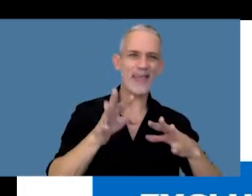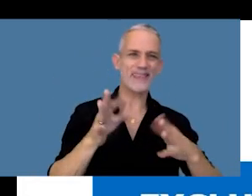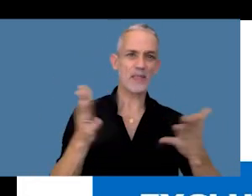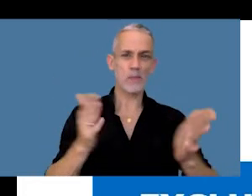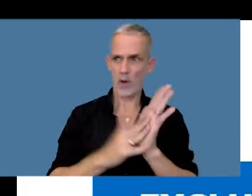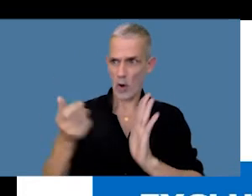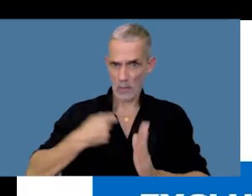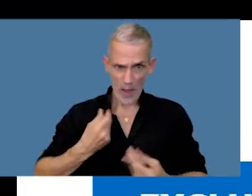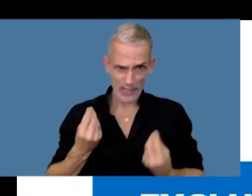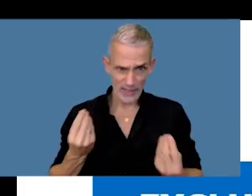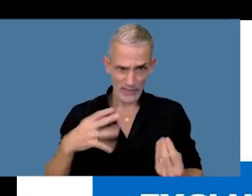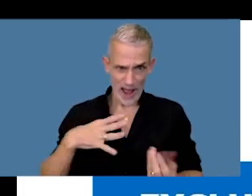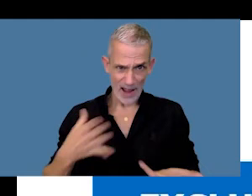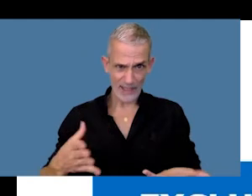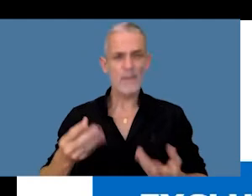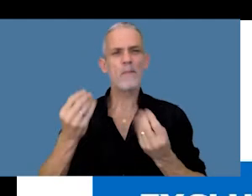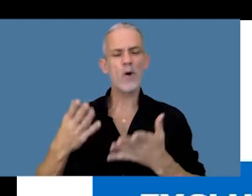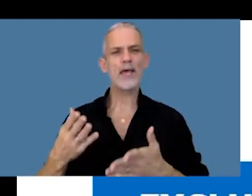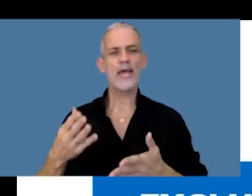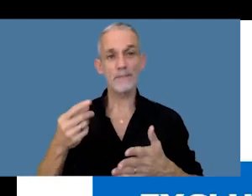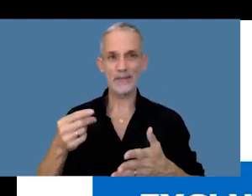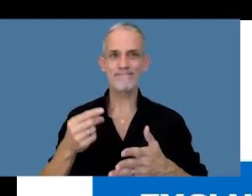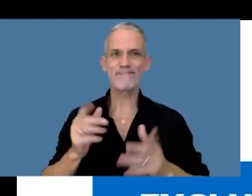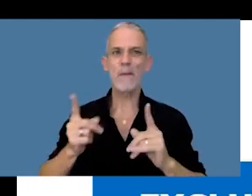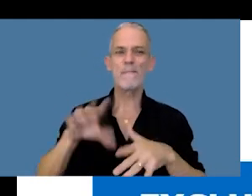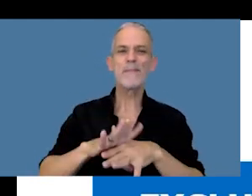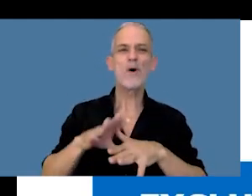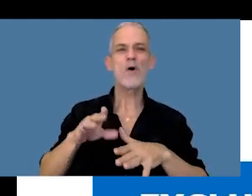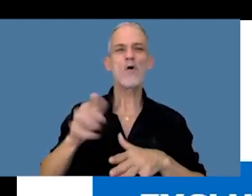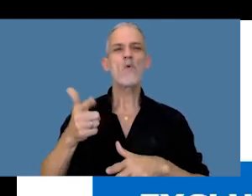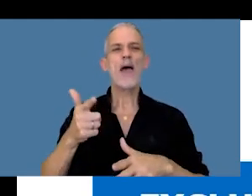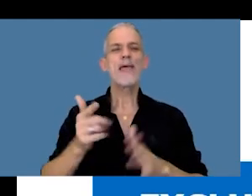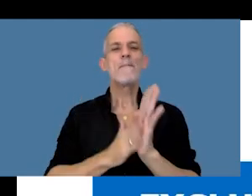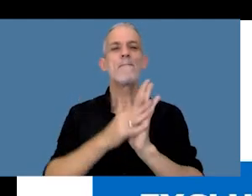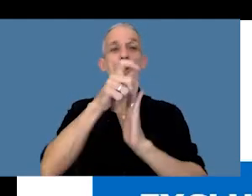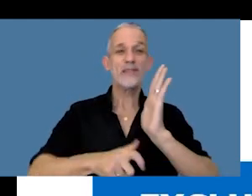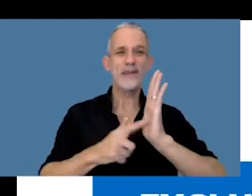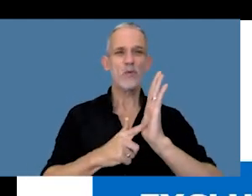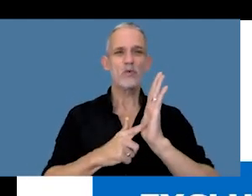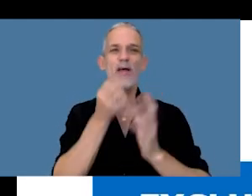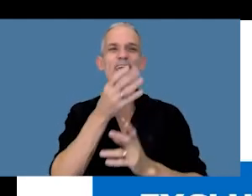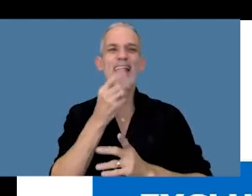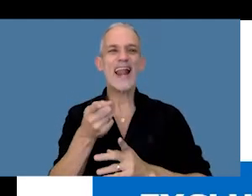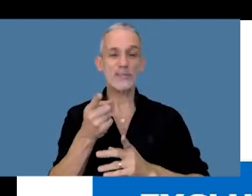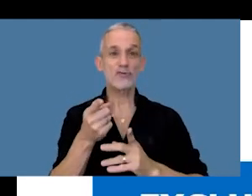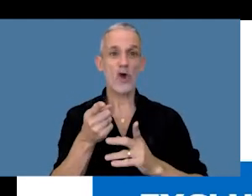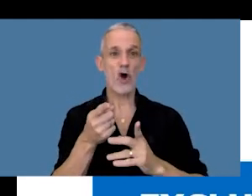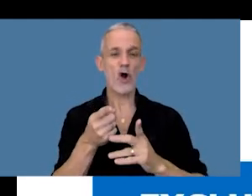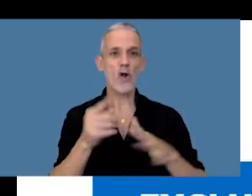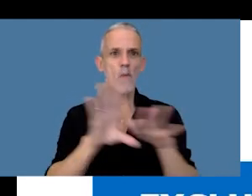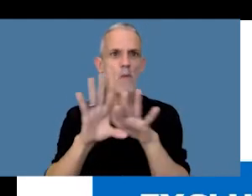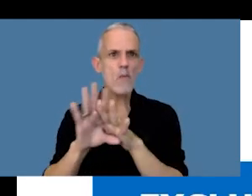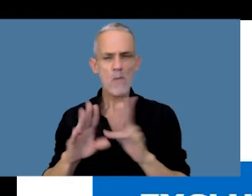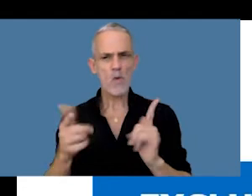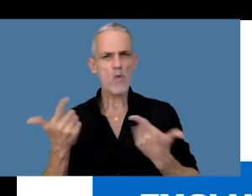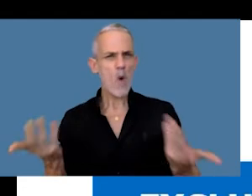realicen. ¿Por qué? Porque justamente al no tener en el monotributo declaraciones determinativas,